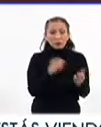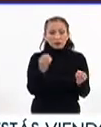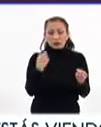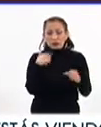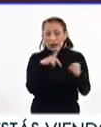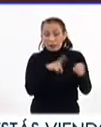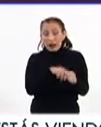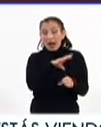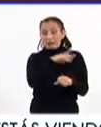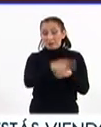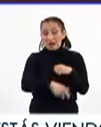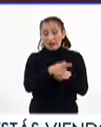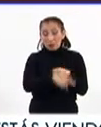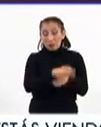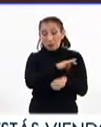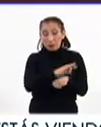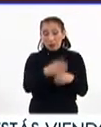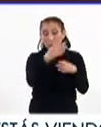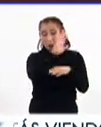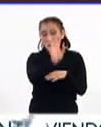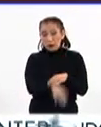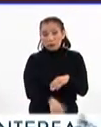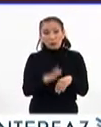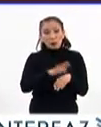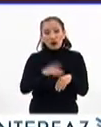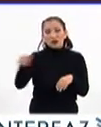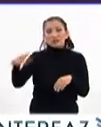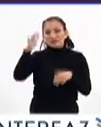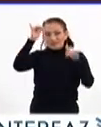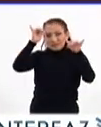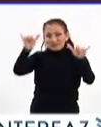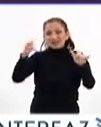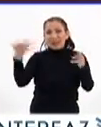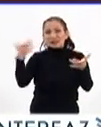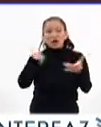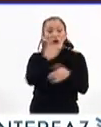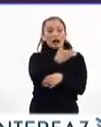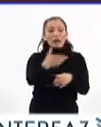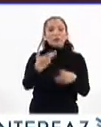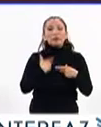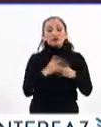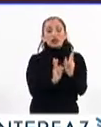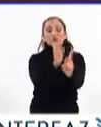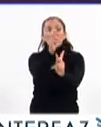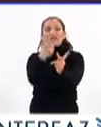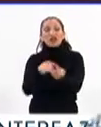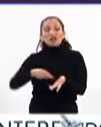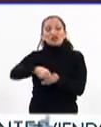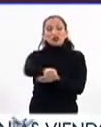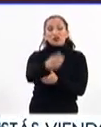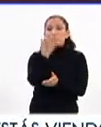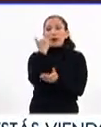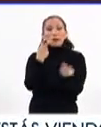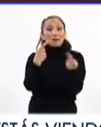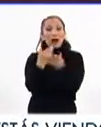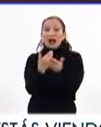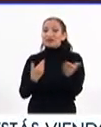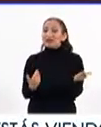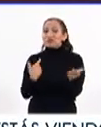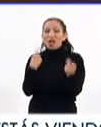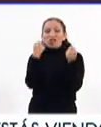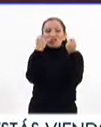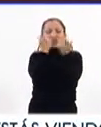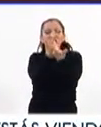muchísimas especies están en peligro, básicamente por la actividad ganadera y la actividad agrícola cuando no se planifica. Cuando no